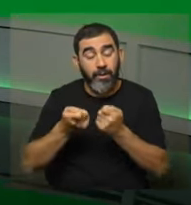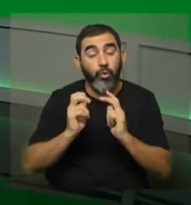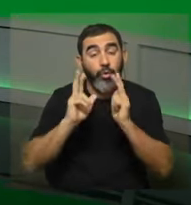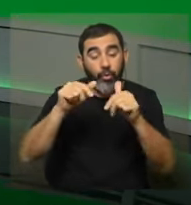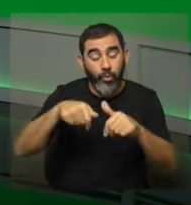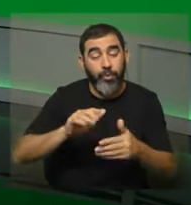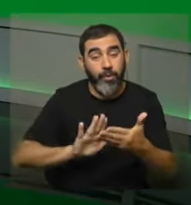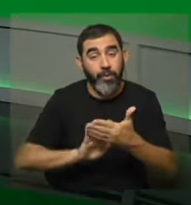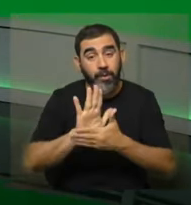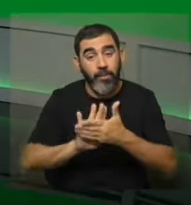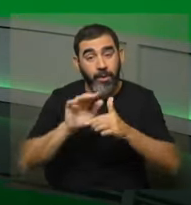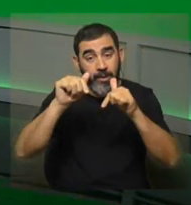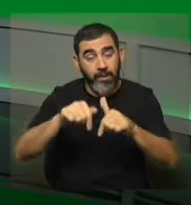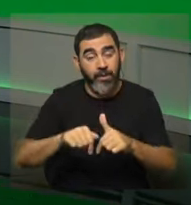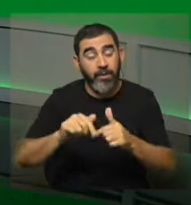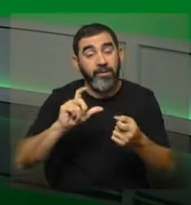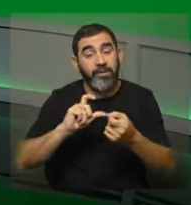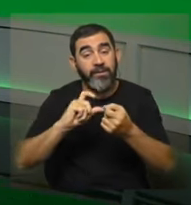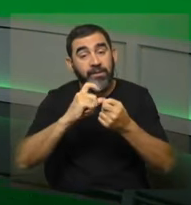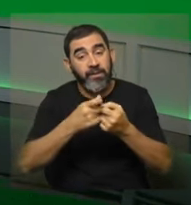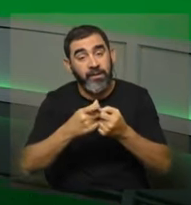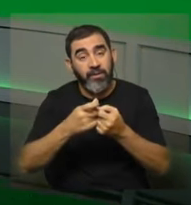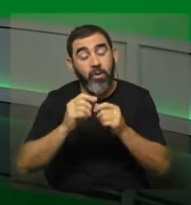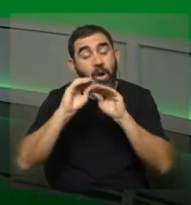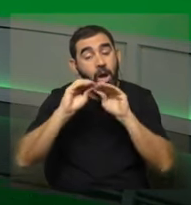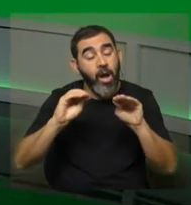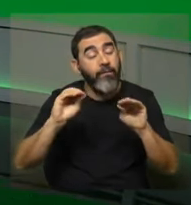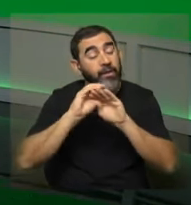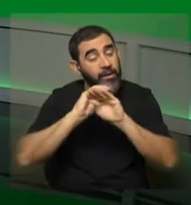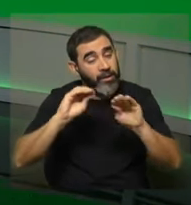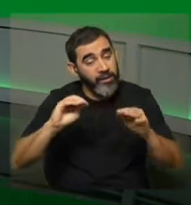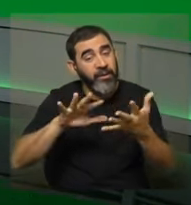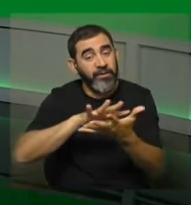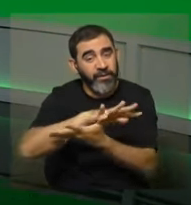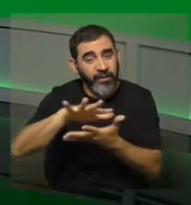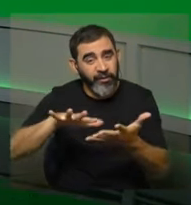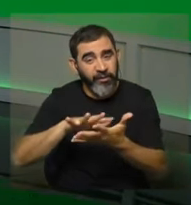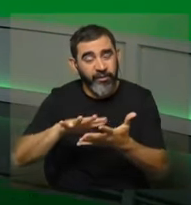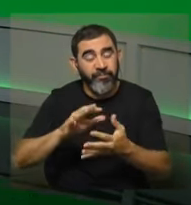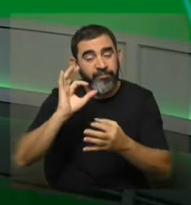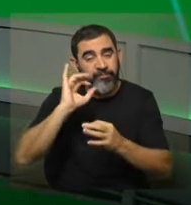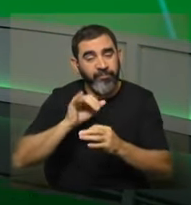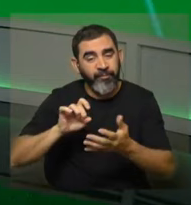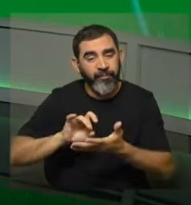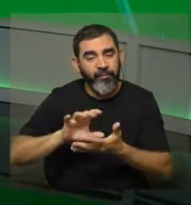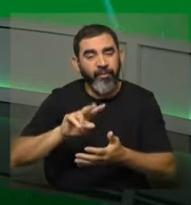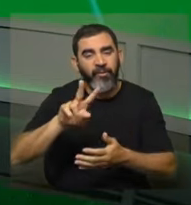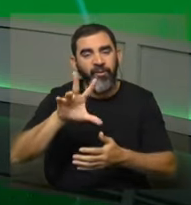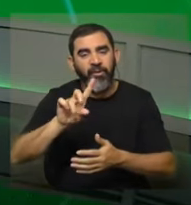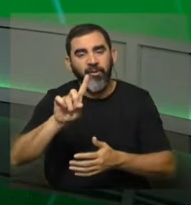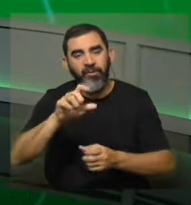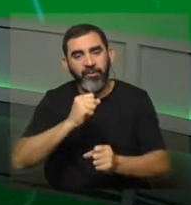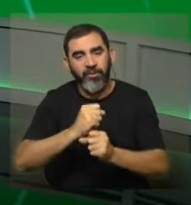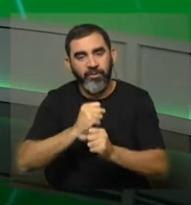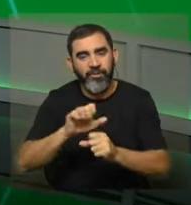la primera edición de mbd noticias que el sindicato había alertado desde hace tiempo sobre la situación que terminó con el despido de 251